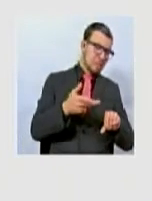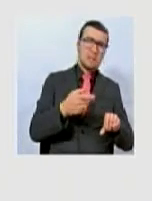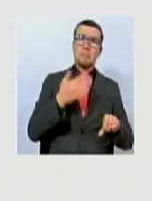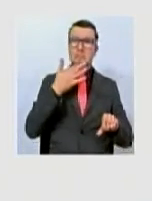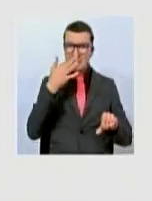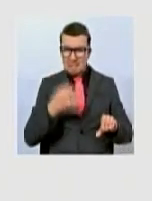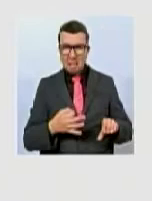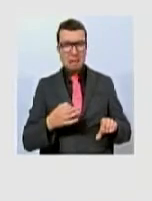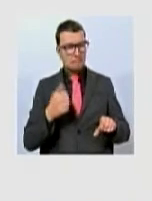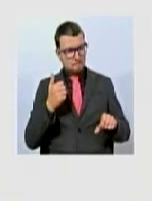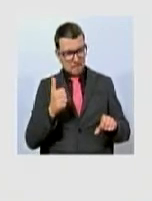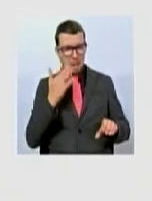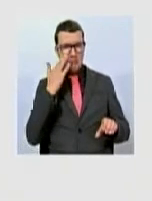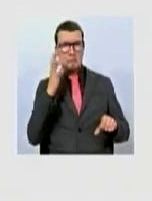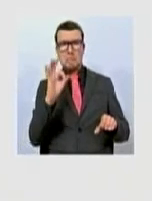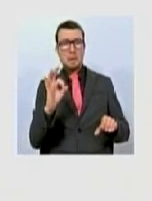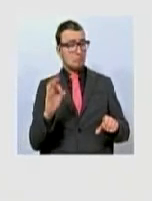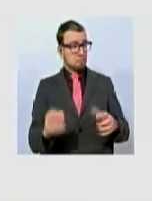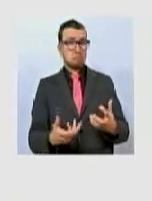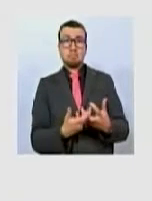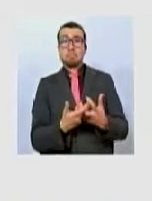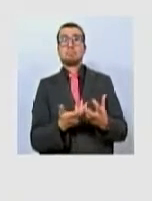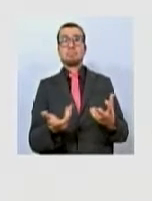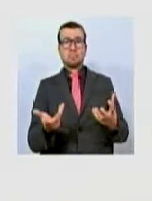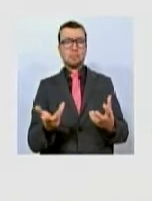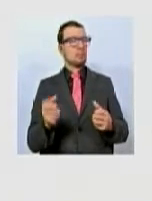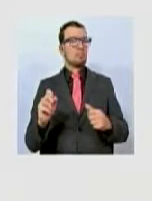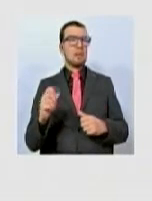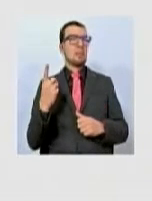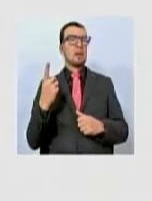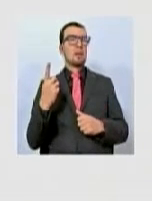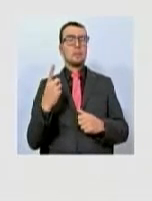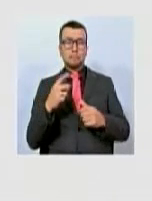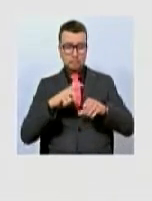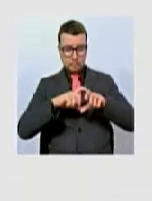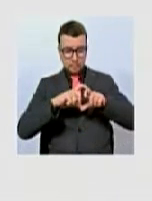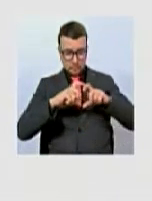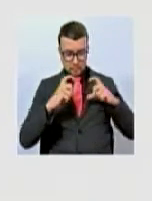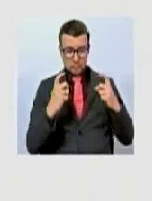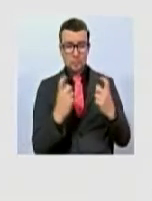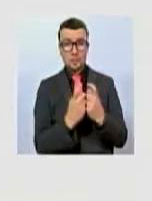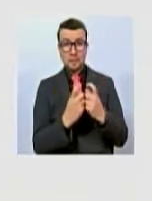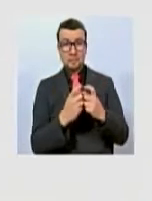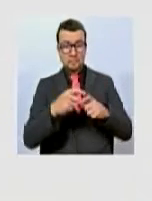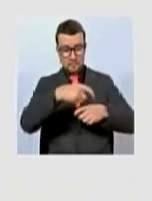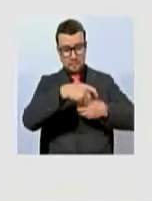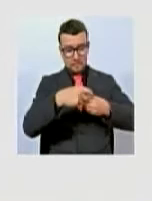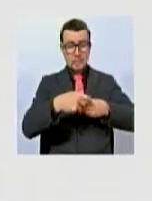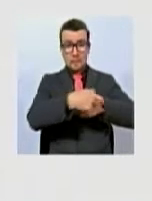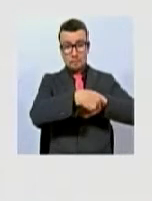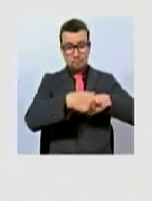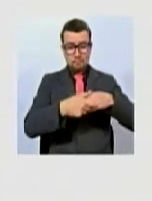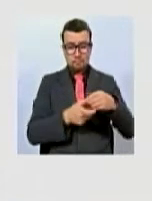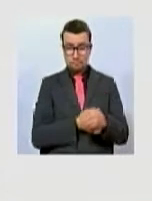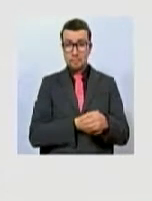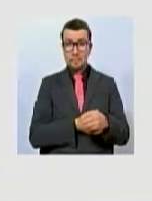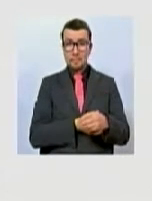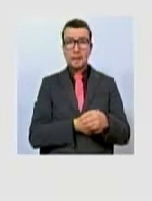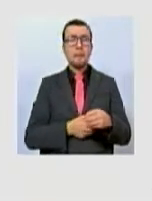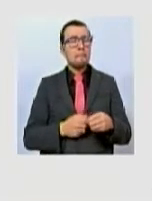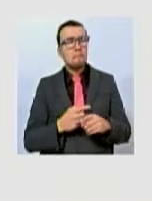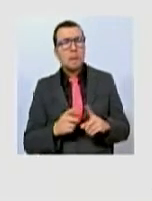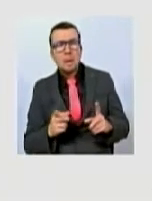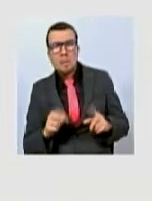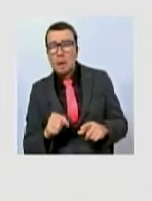es de calidad o no, ¿cierto? Porque no sabe. La primera forma es con la etiqueta. Sin embargo, como les decía ahorita, detrás de esa etiqueta también hay